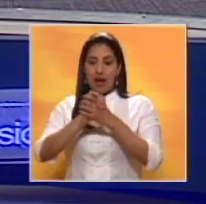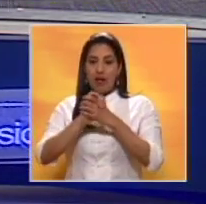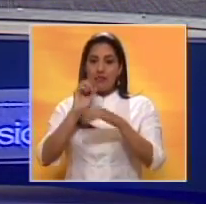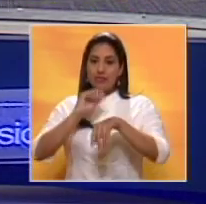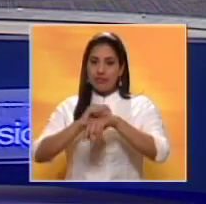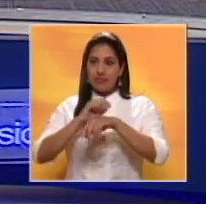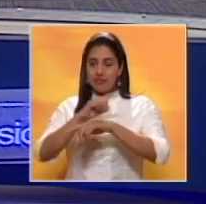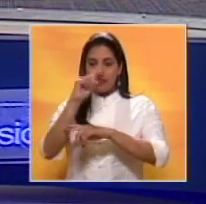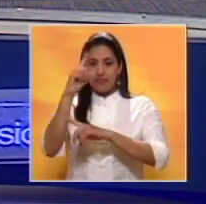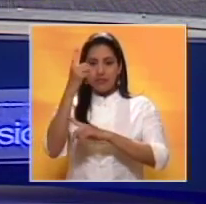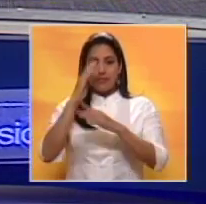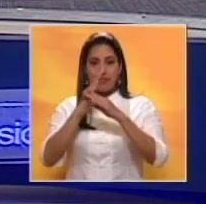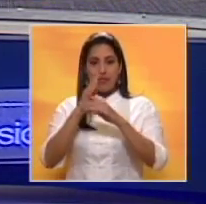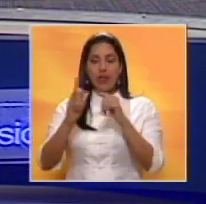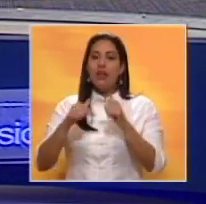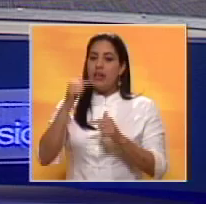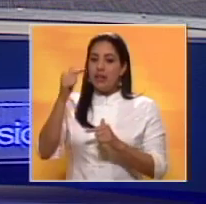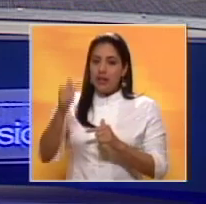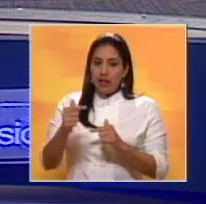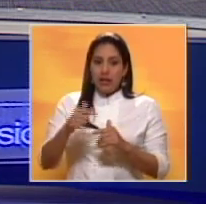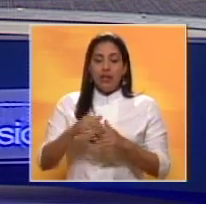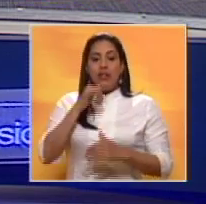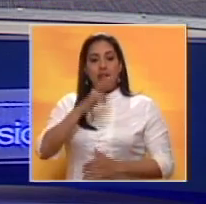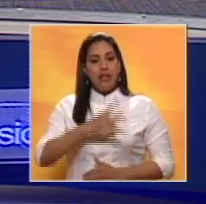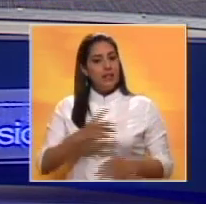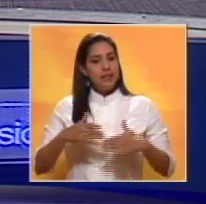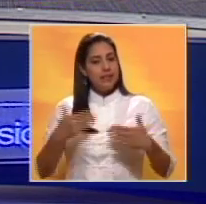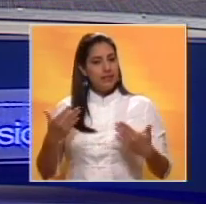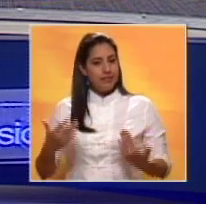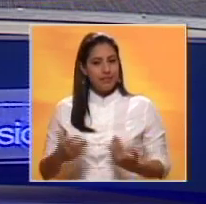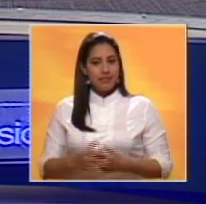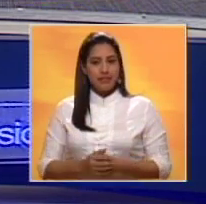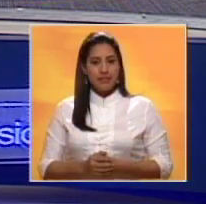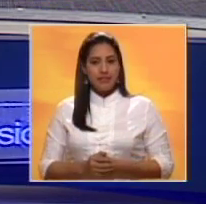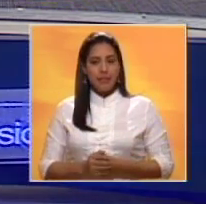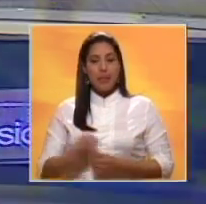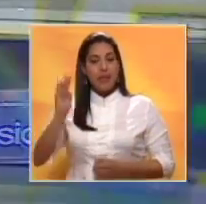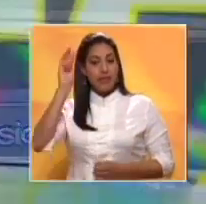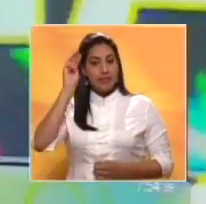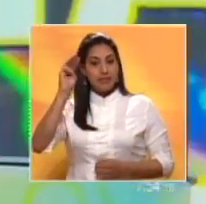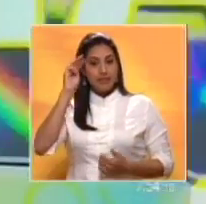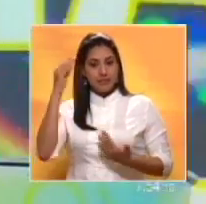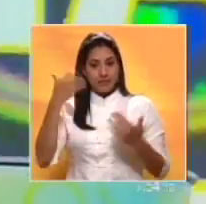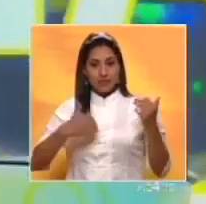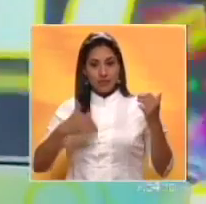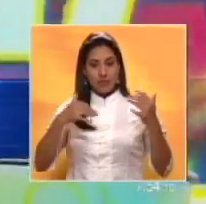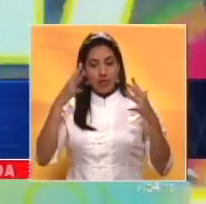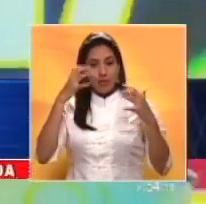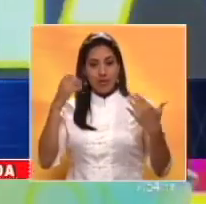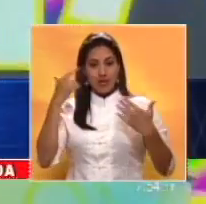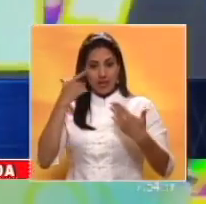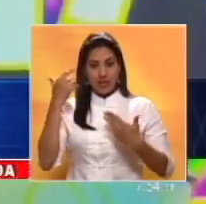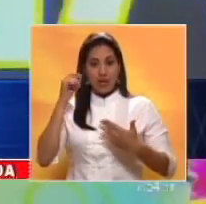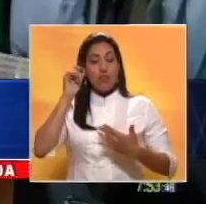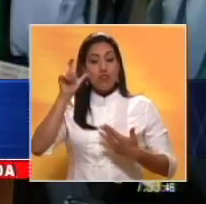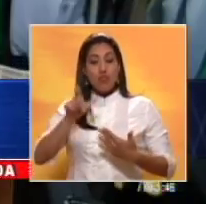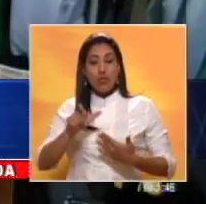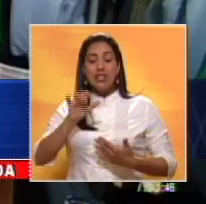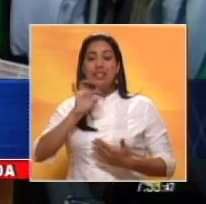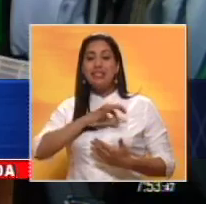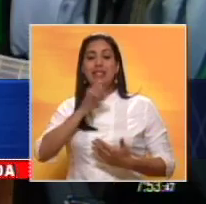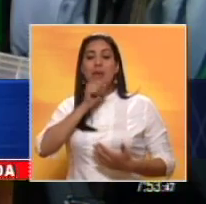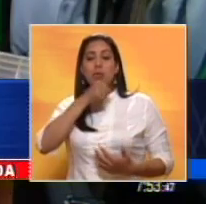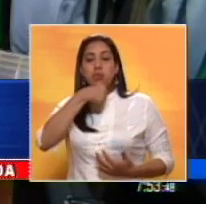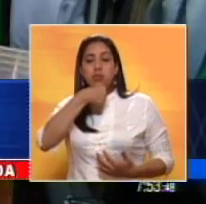Amigos, momento de hacer una pausa. Más adelante en Noticiero Venevisión. Maestra de la guitarra. Miren esto es